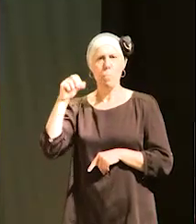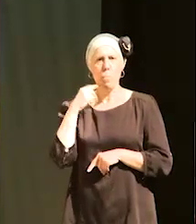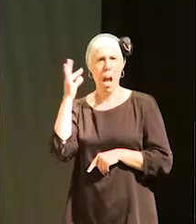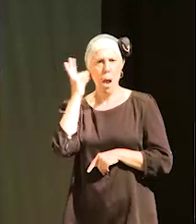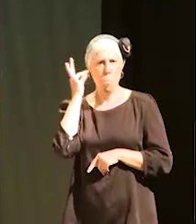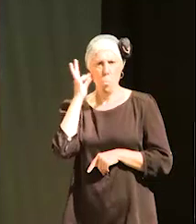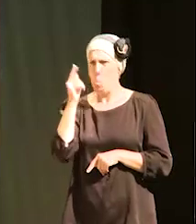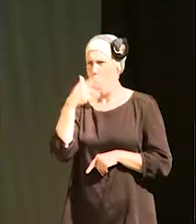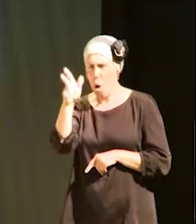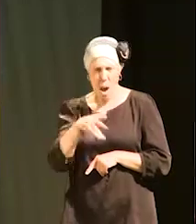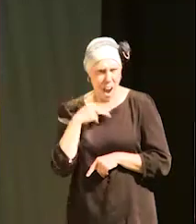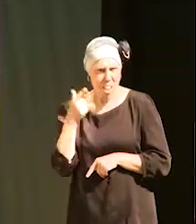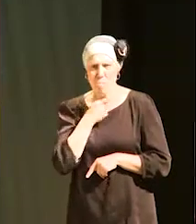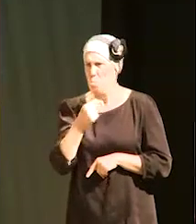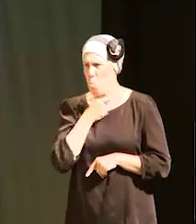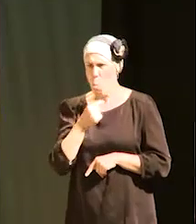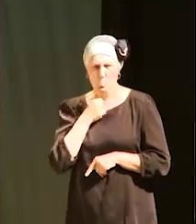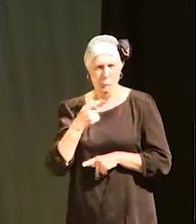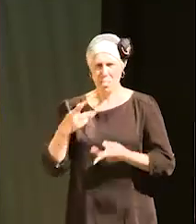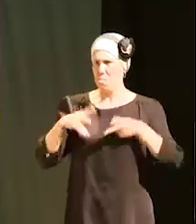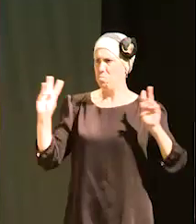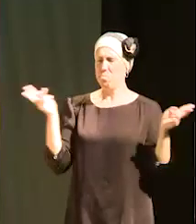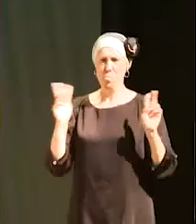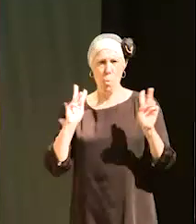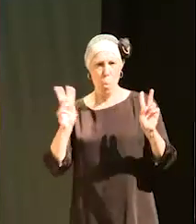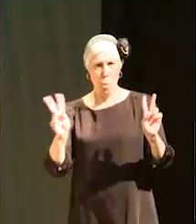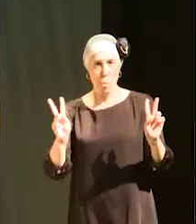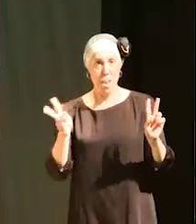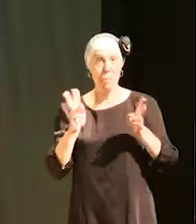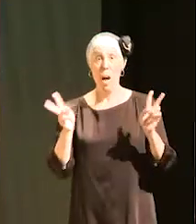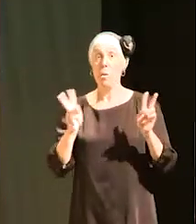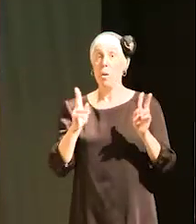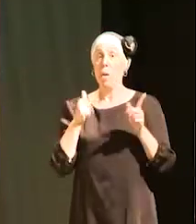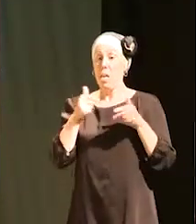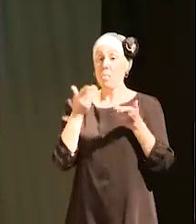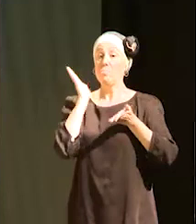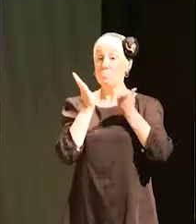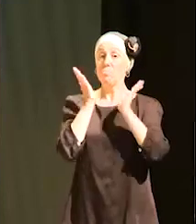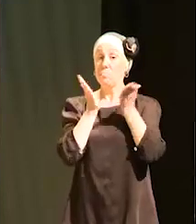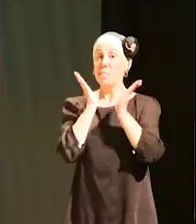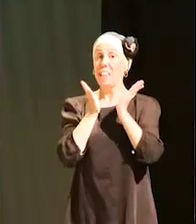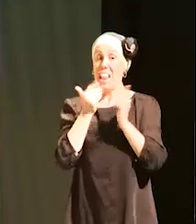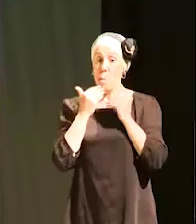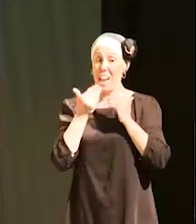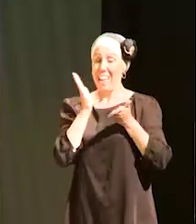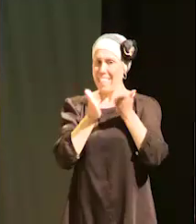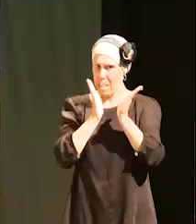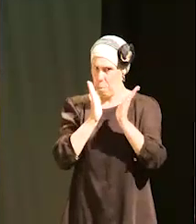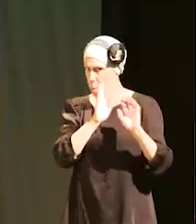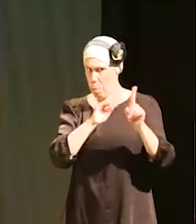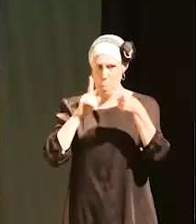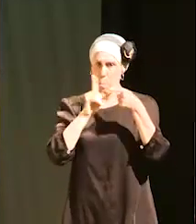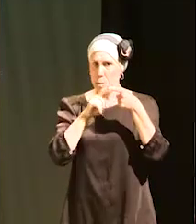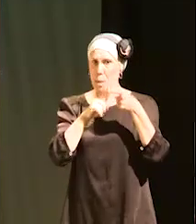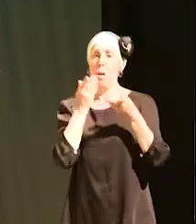un desparpajo yo soy seria ya todo el tiempo que la terapia les hizo primero la terapia